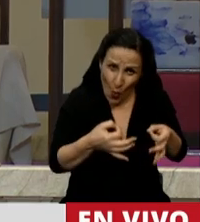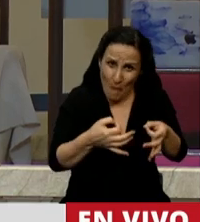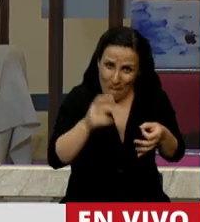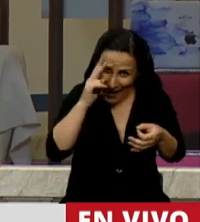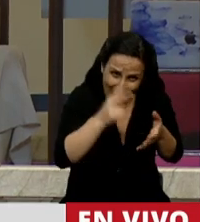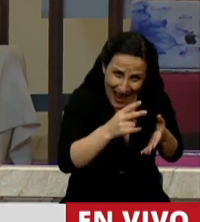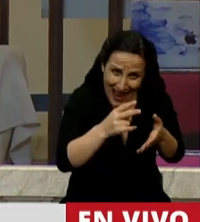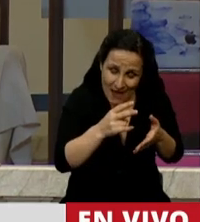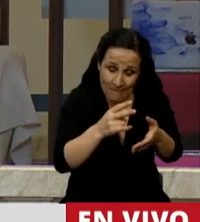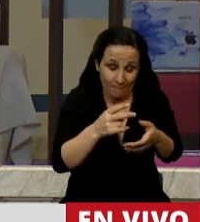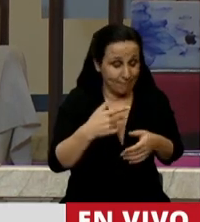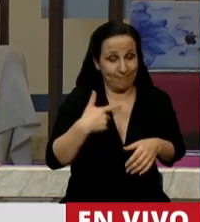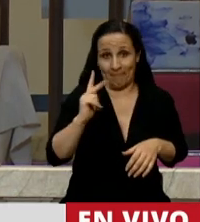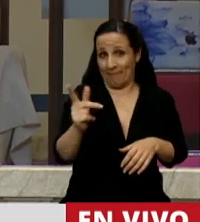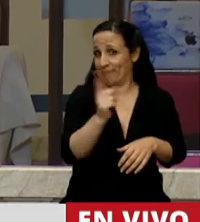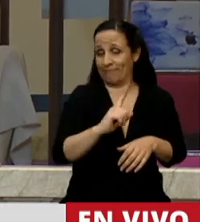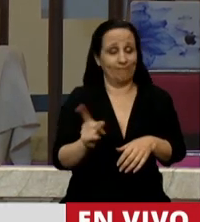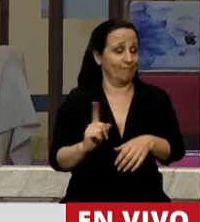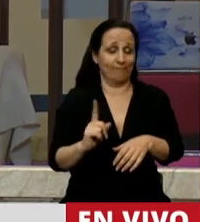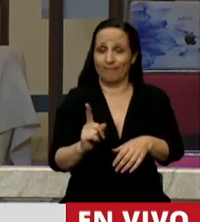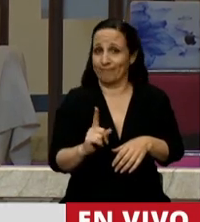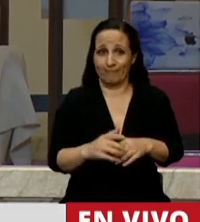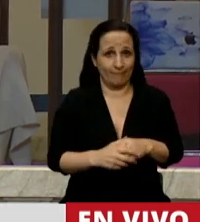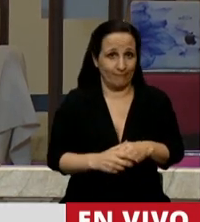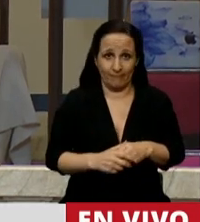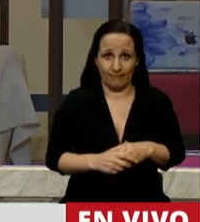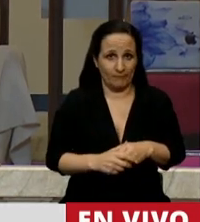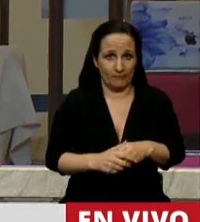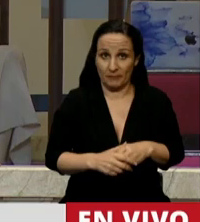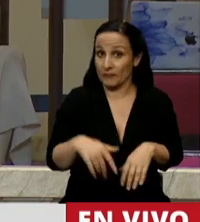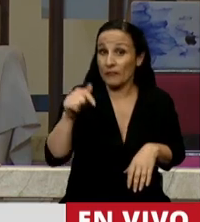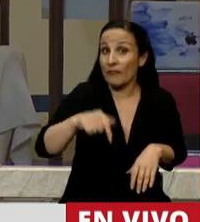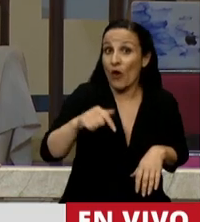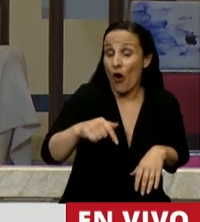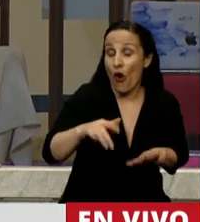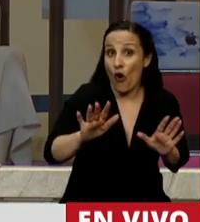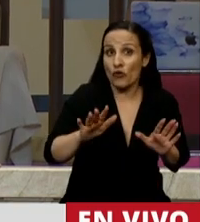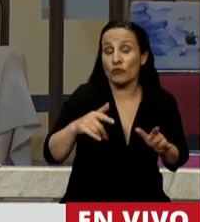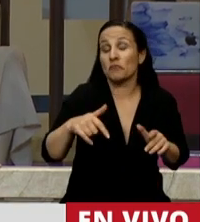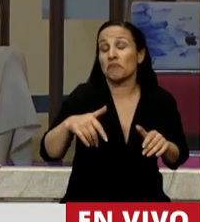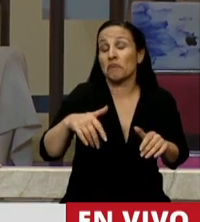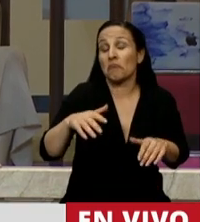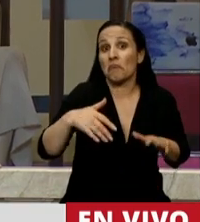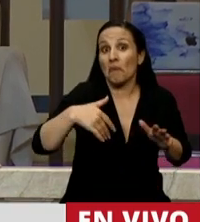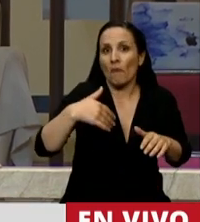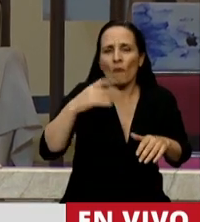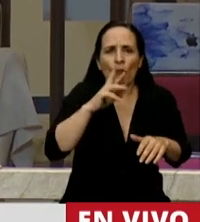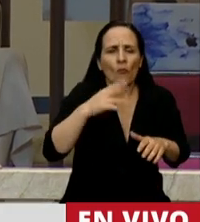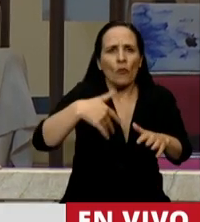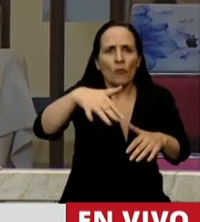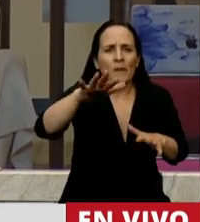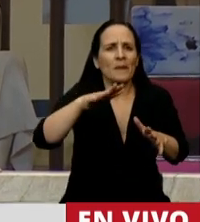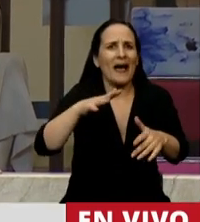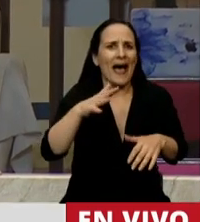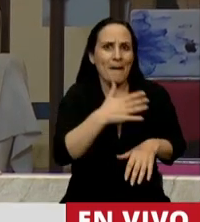Les digo que no, sinceramente no. Hoy nuestras futuras madres, muchas de ellas vulnerables, no